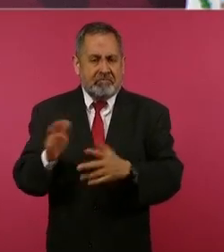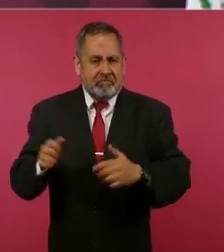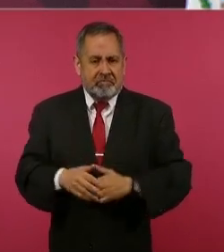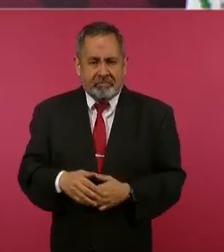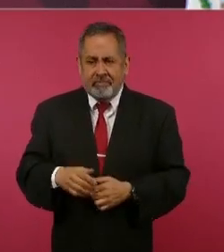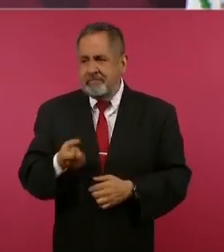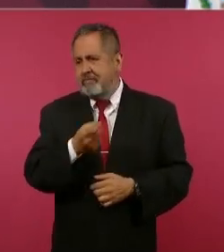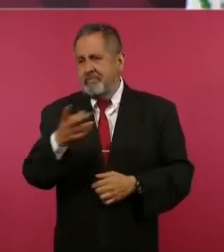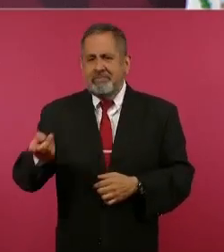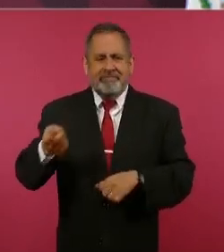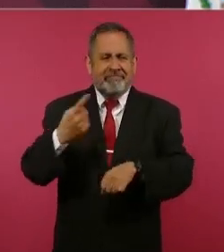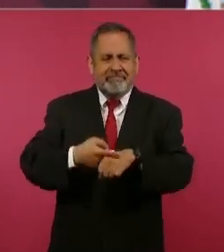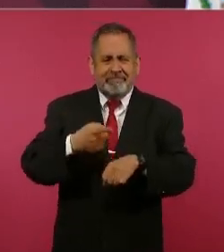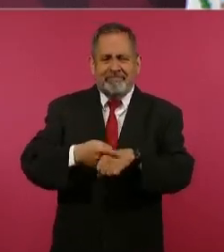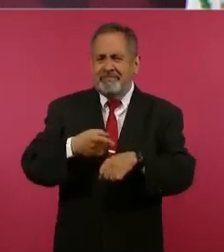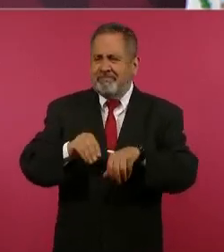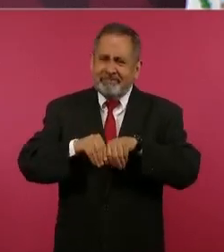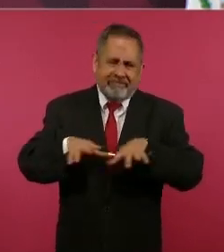epidemias,